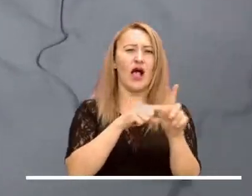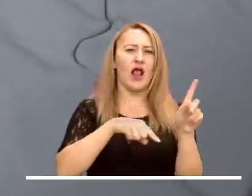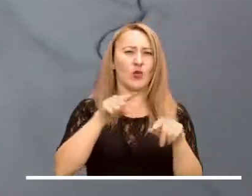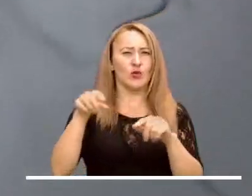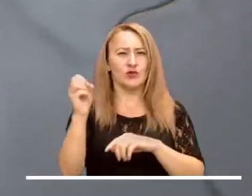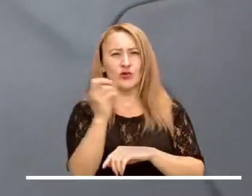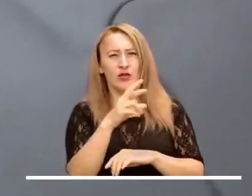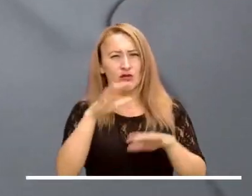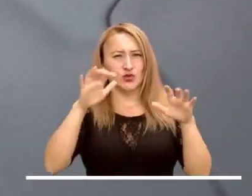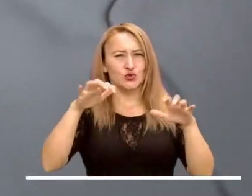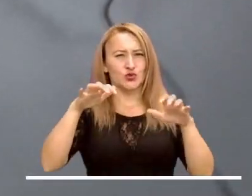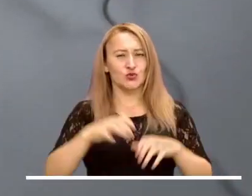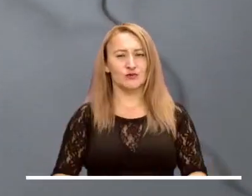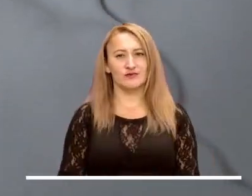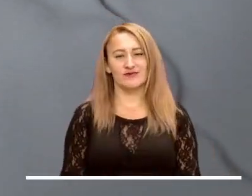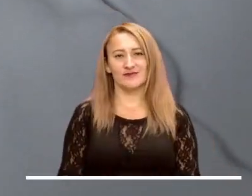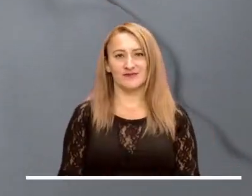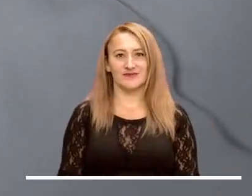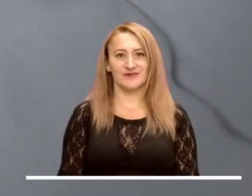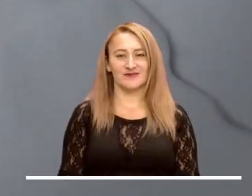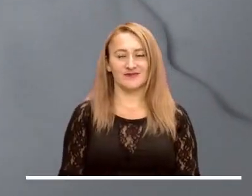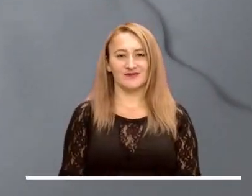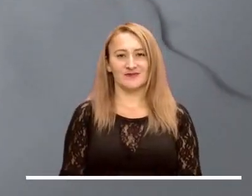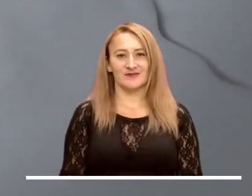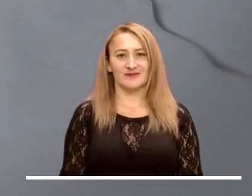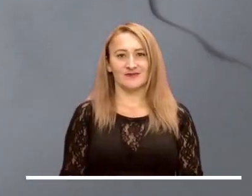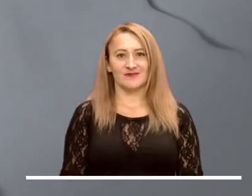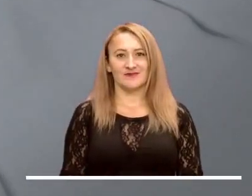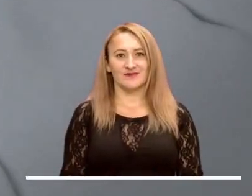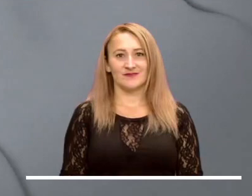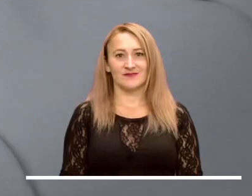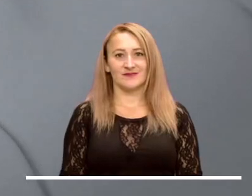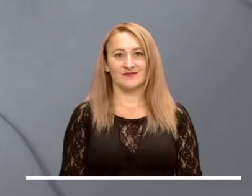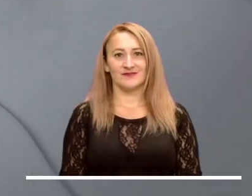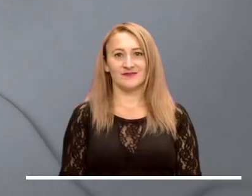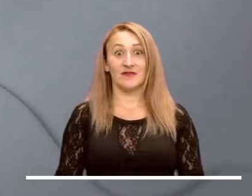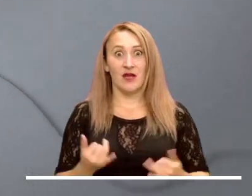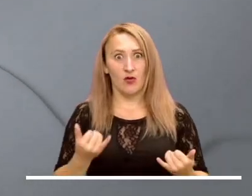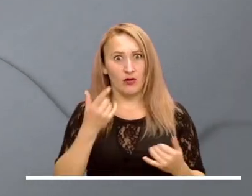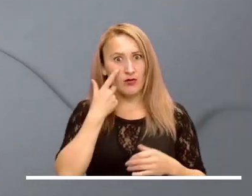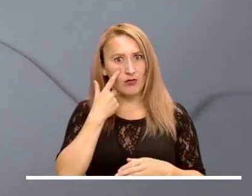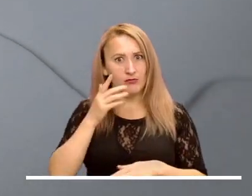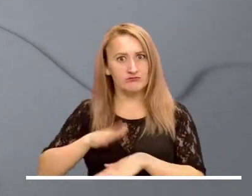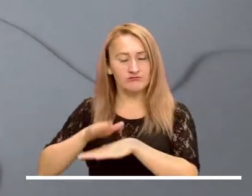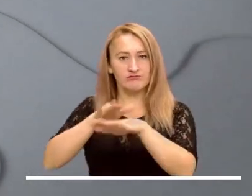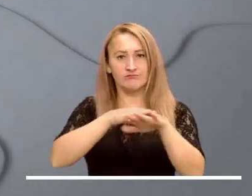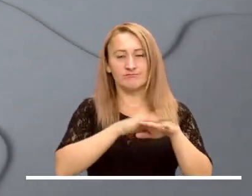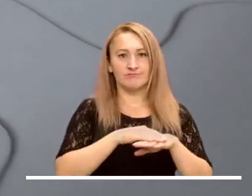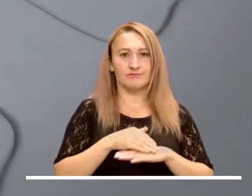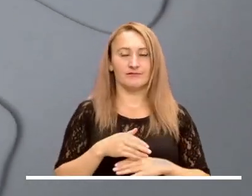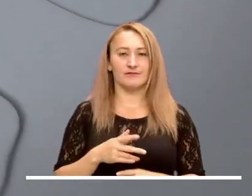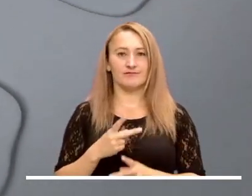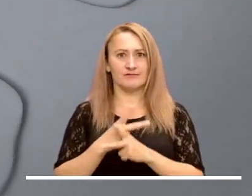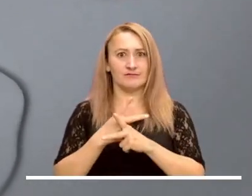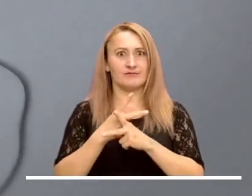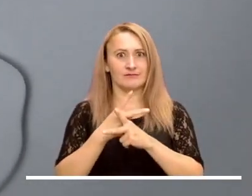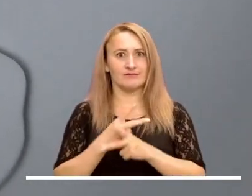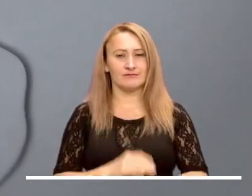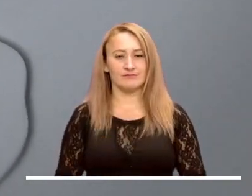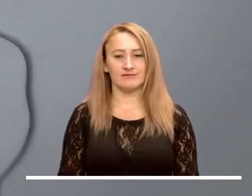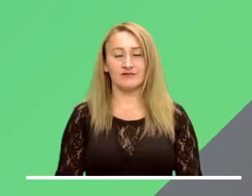Finalizamos con la capital del país, donde se calcula una noche seca, salvo por algunas lluvias en el oriente de la ciudad.